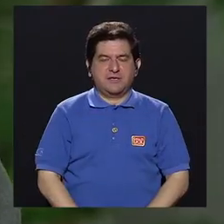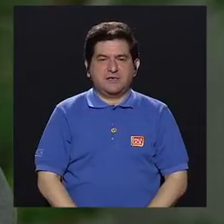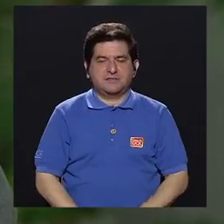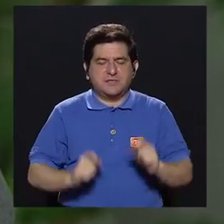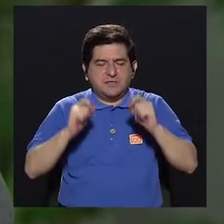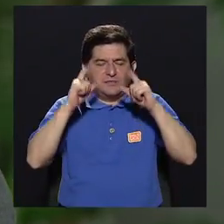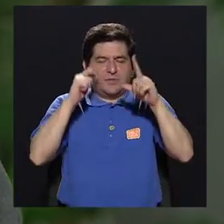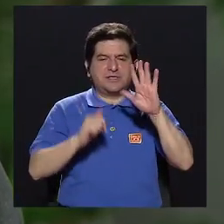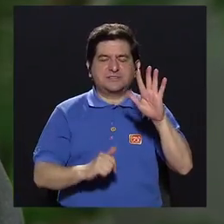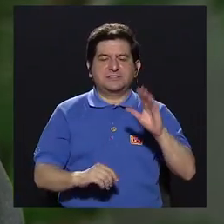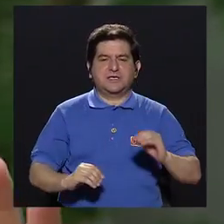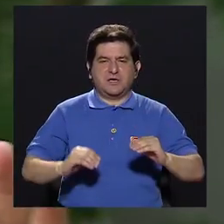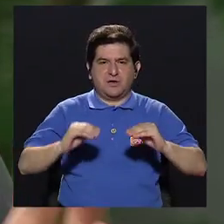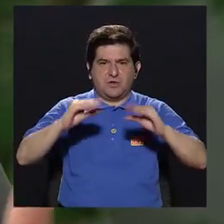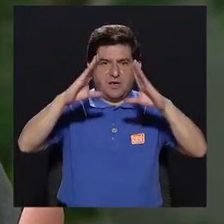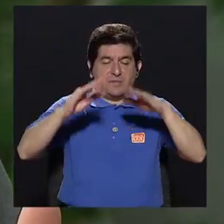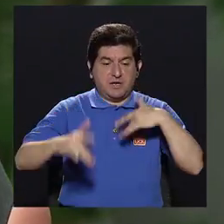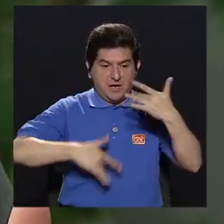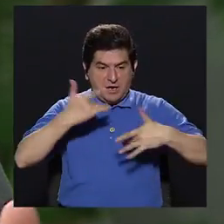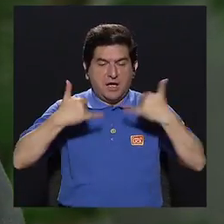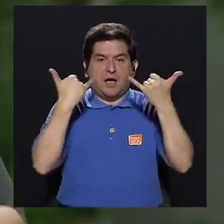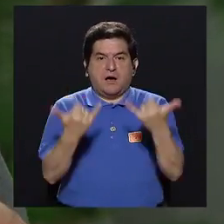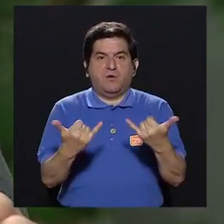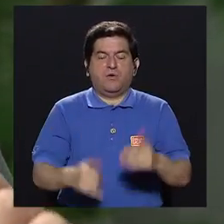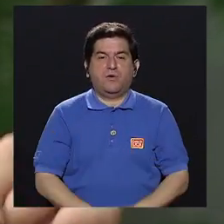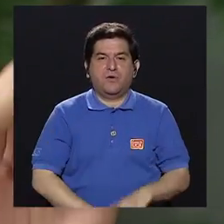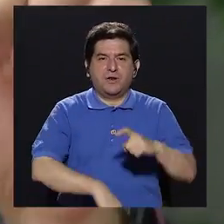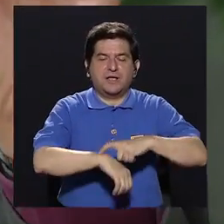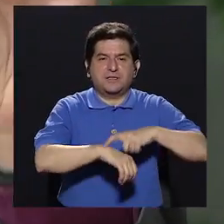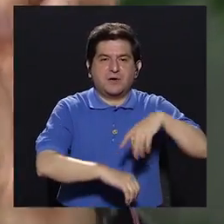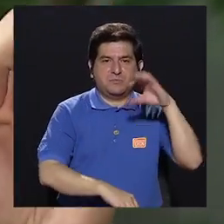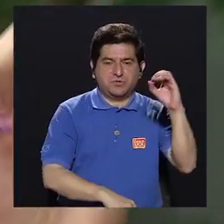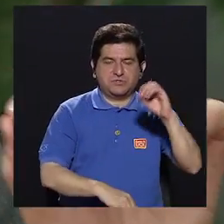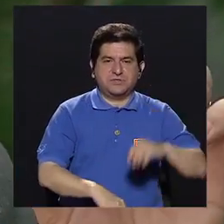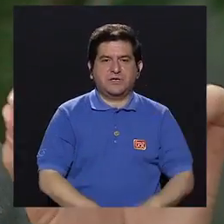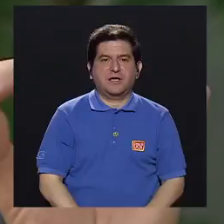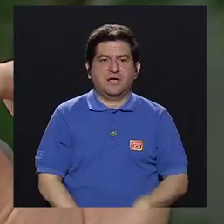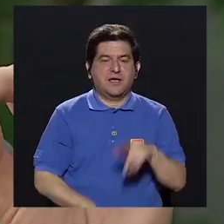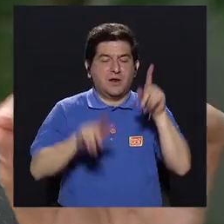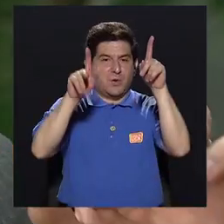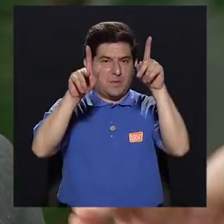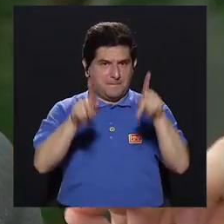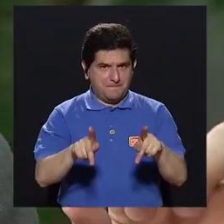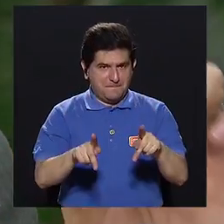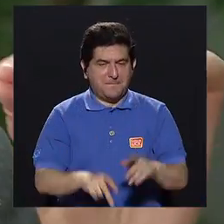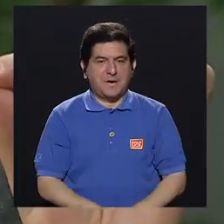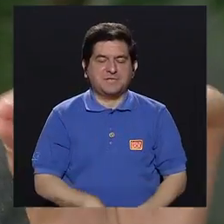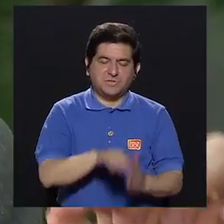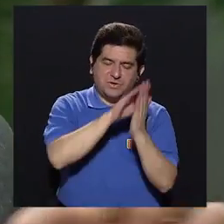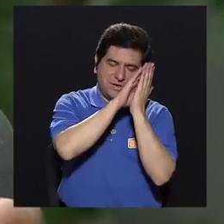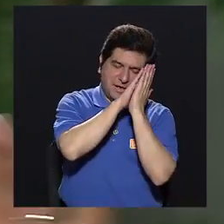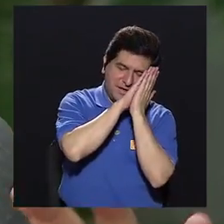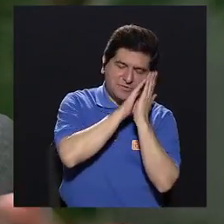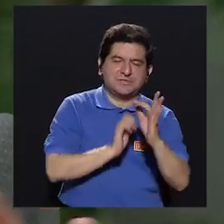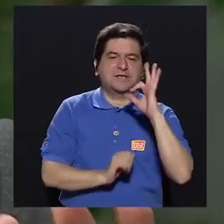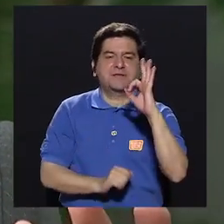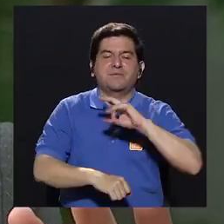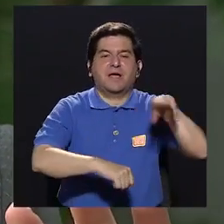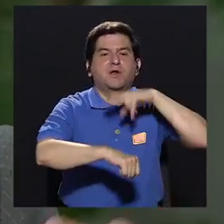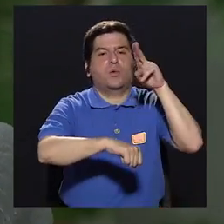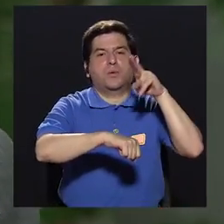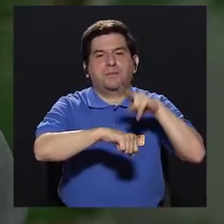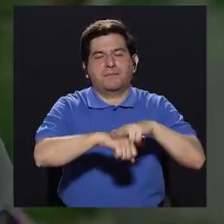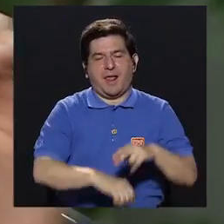y se levantó a las 5 o 6 de la mañana con estos síntomas? El tiempo cero se comienza a contar desde que la persona se acostó bien,